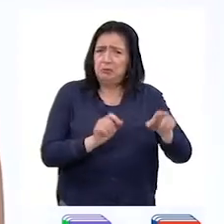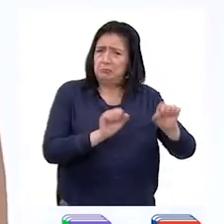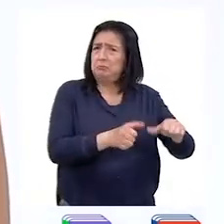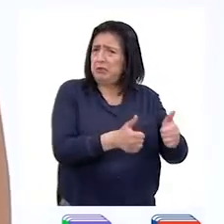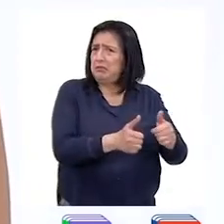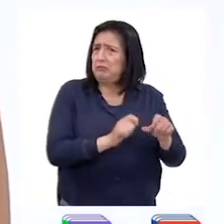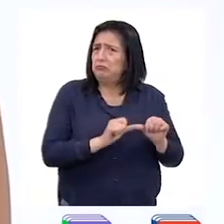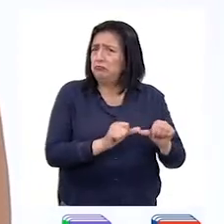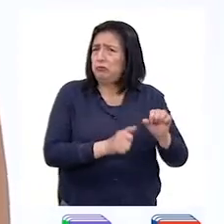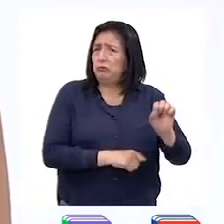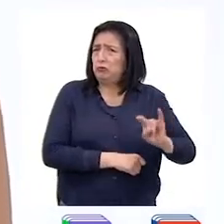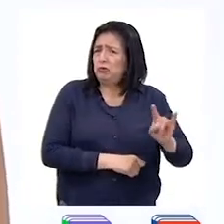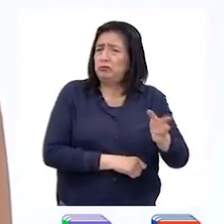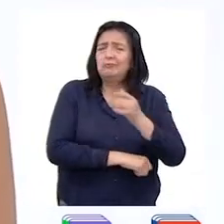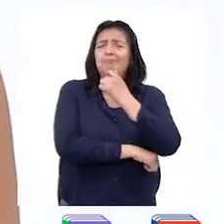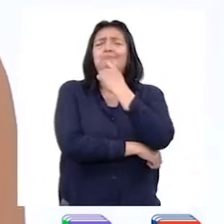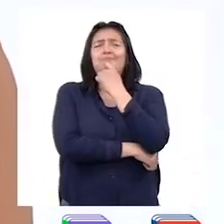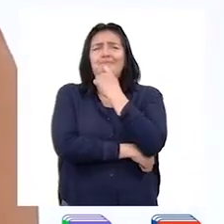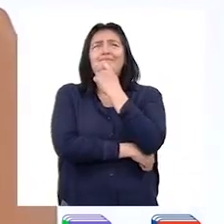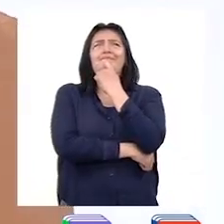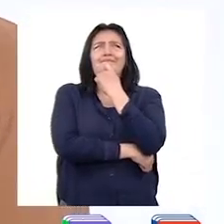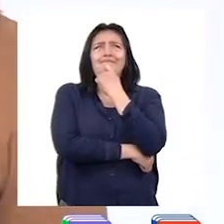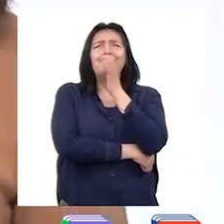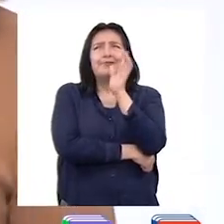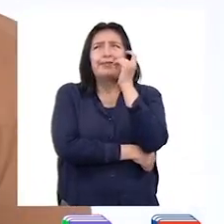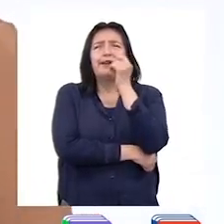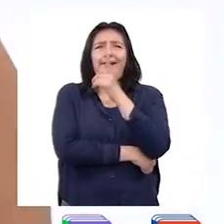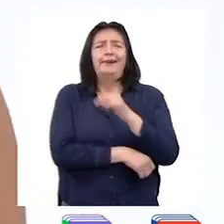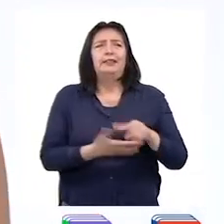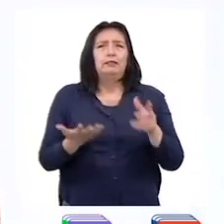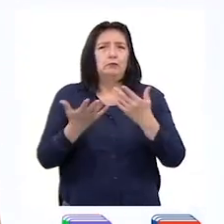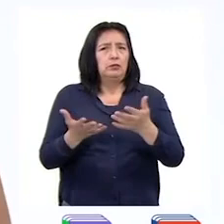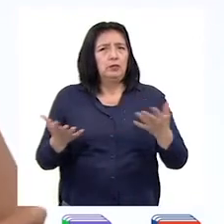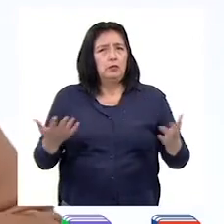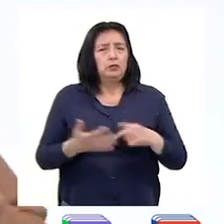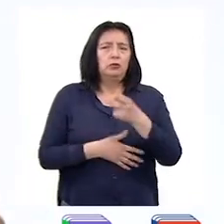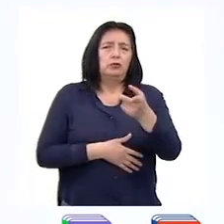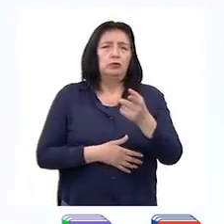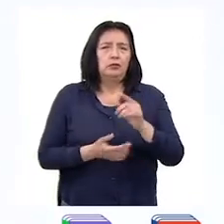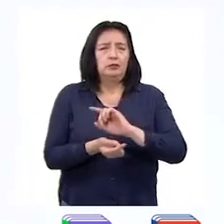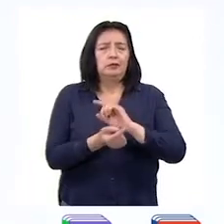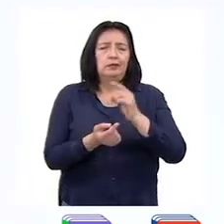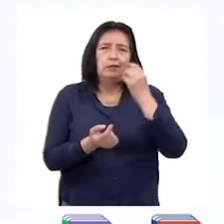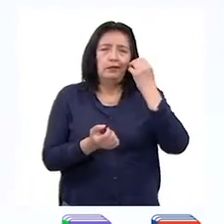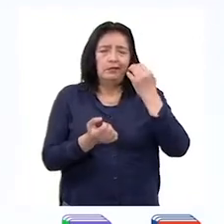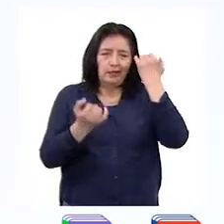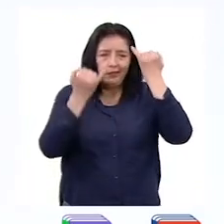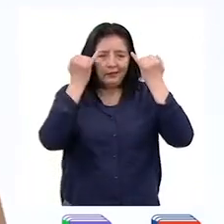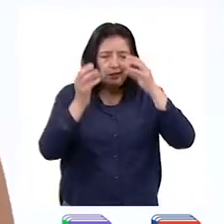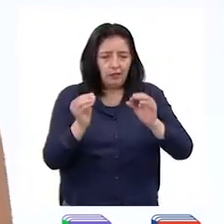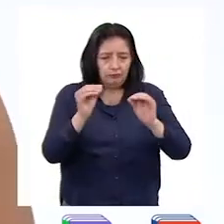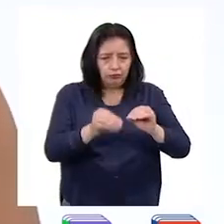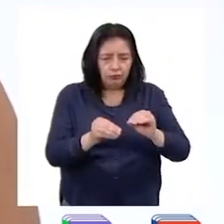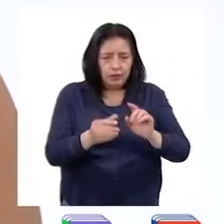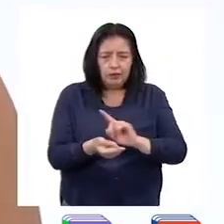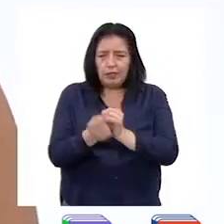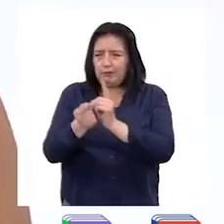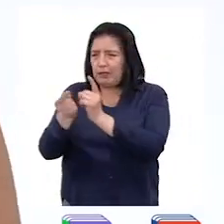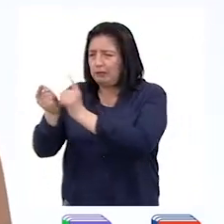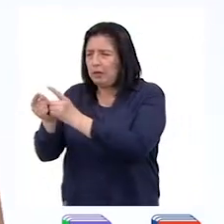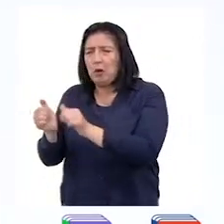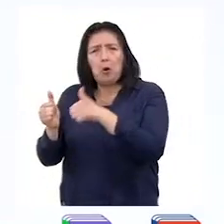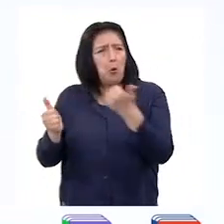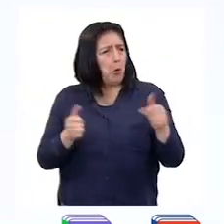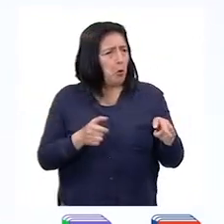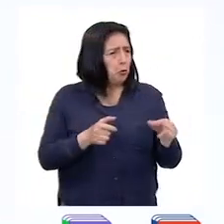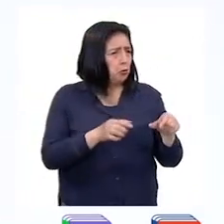bien. Ya veo. Si bien muchos objetos se crean y cambian en el tiempo, otros se mantienen muy similares a lo